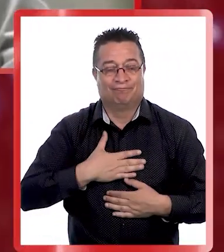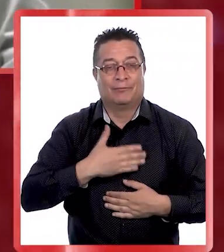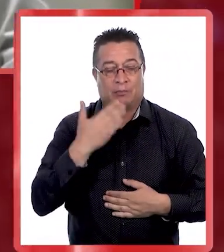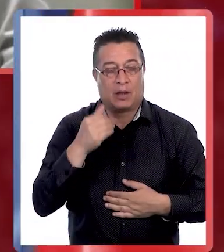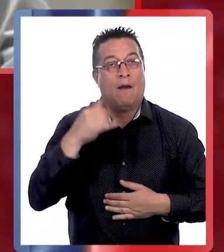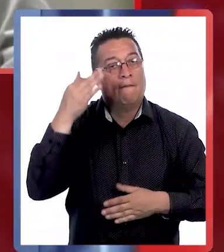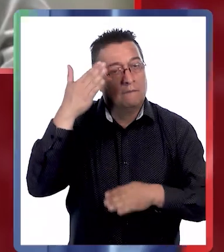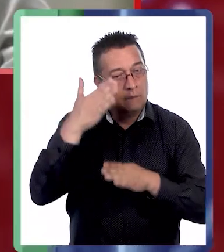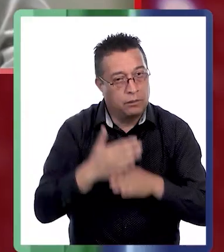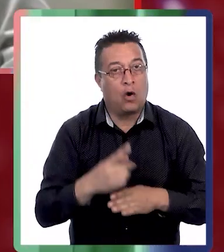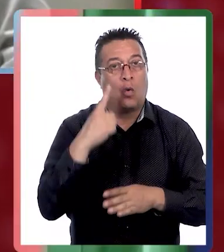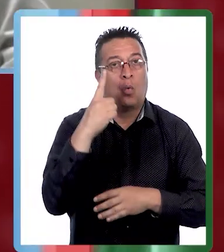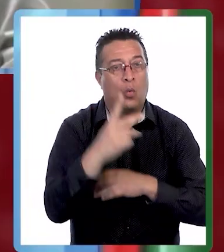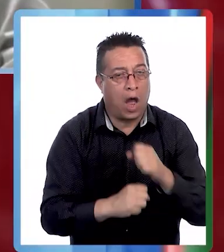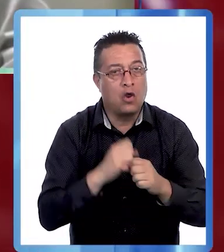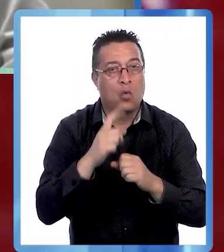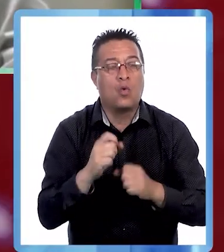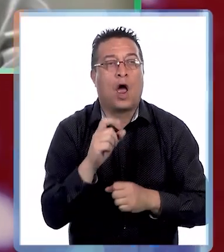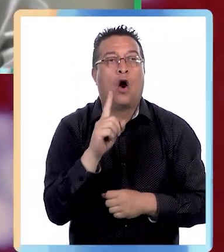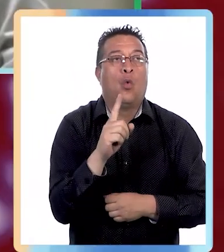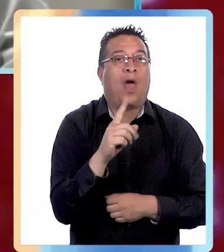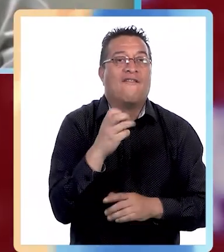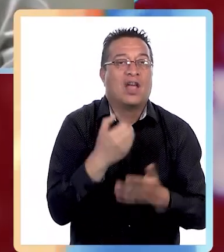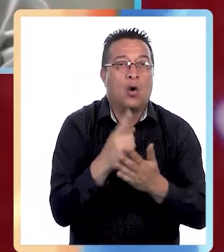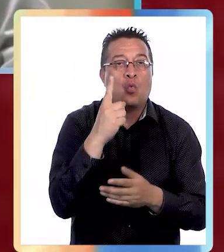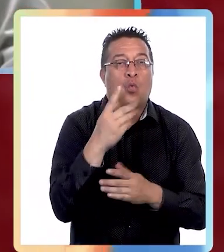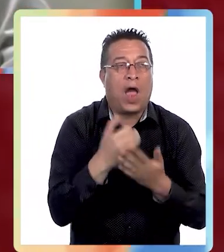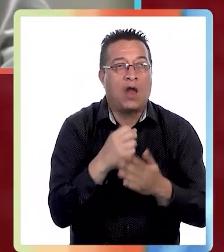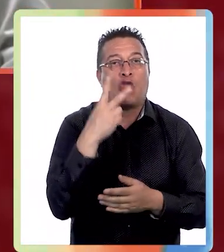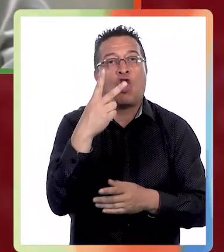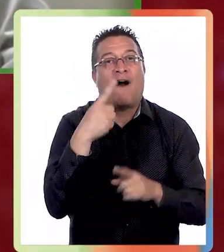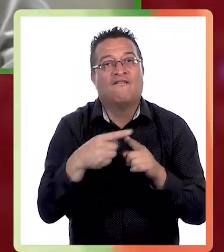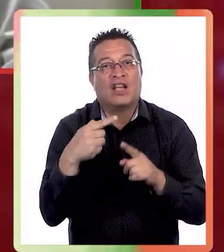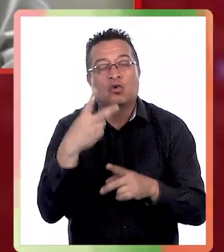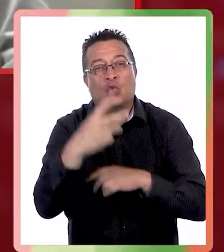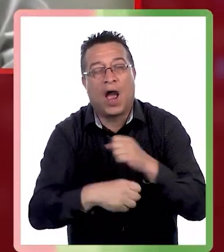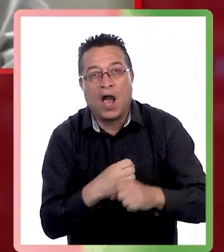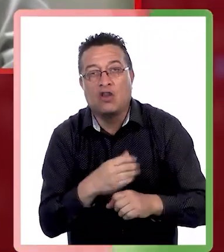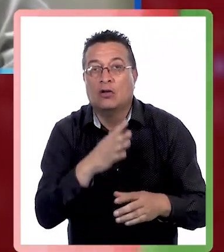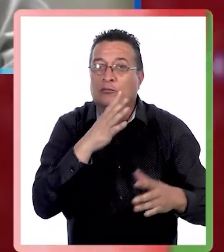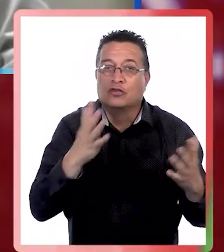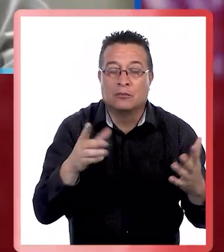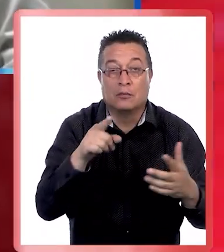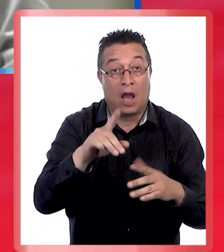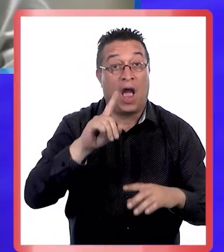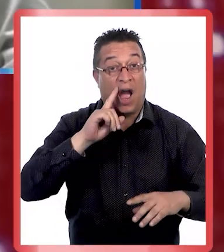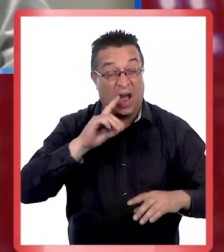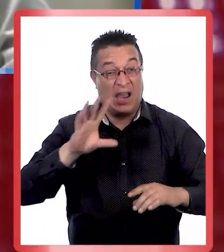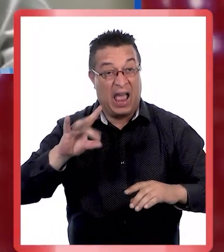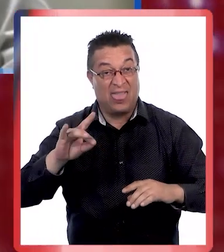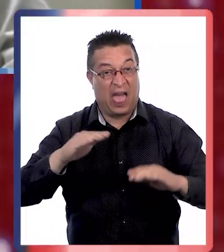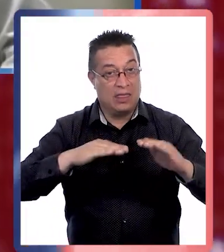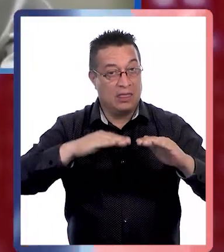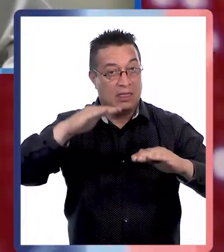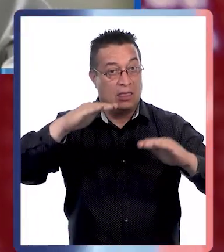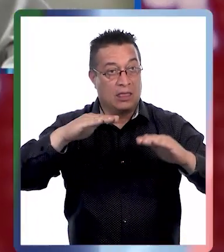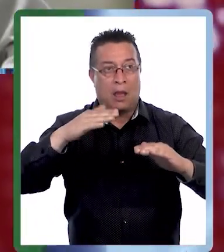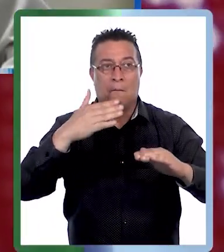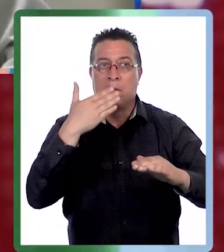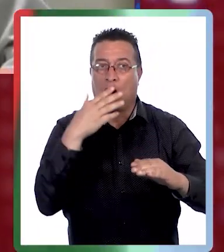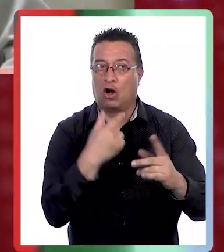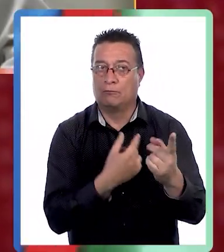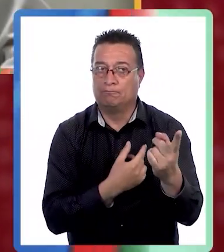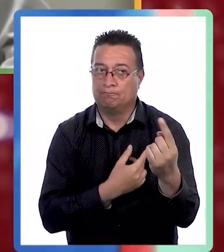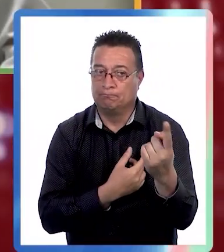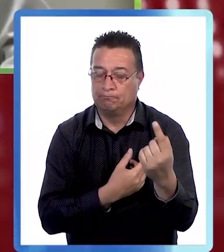rutina anual, una o dos veces al año, no sé cuál será la frecuencia, nos dirá usted, pero hay una edad donde ya la recomendación es realícese